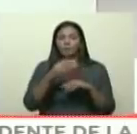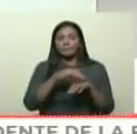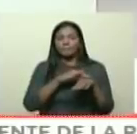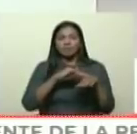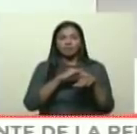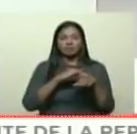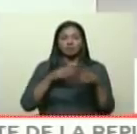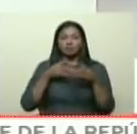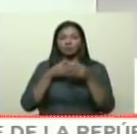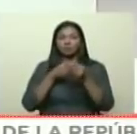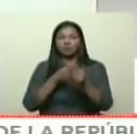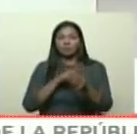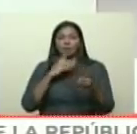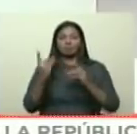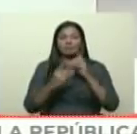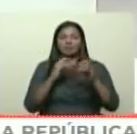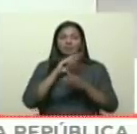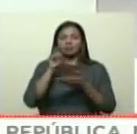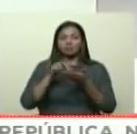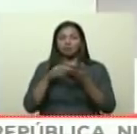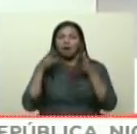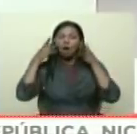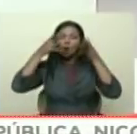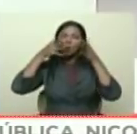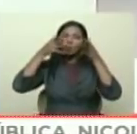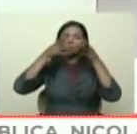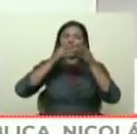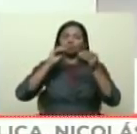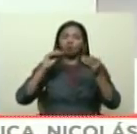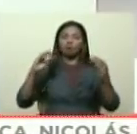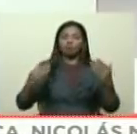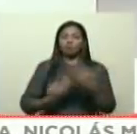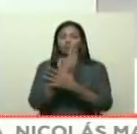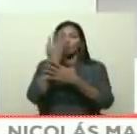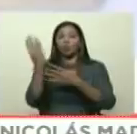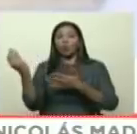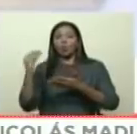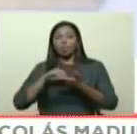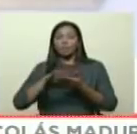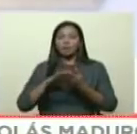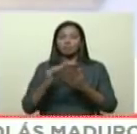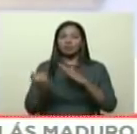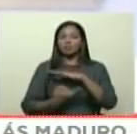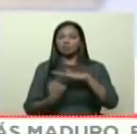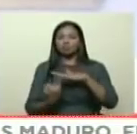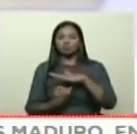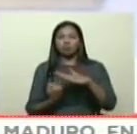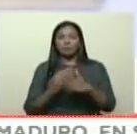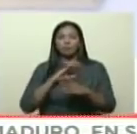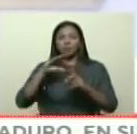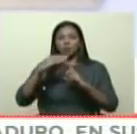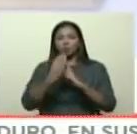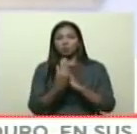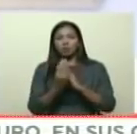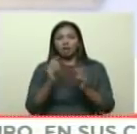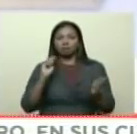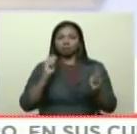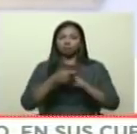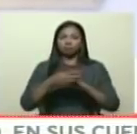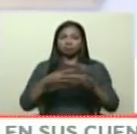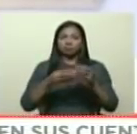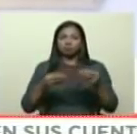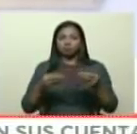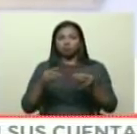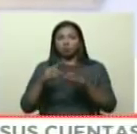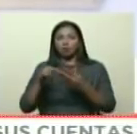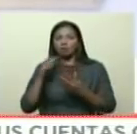Cultura, la conducción de un debate nacional orientado hacia la refundación de la institucionalidad cultural, cambiar todo